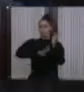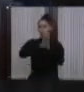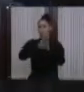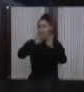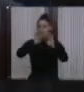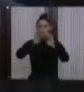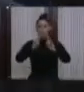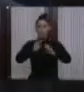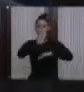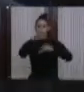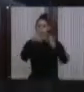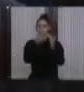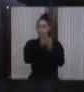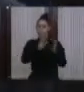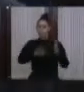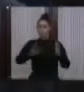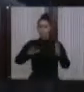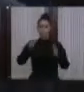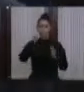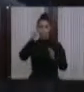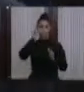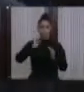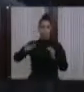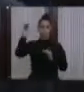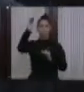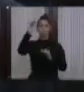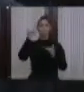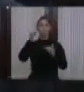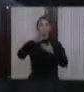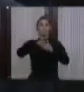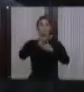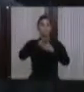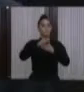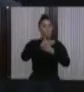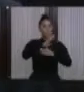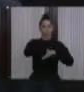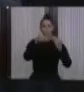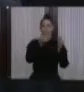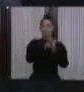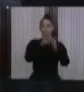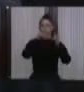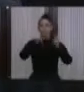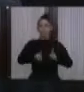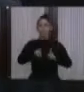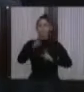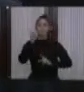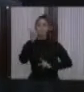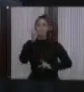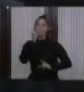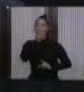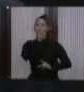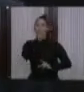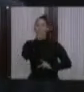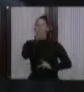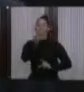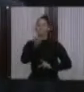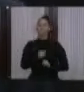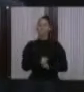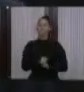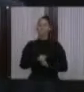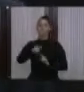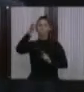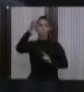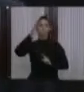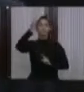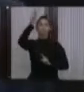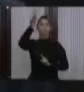se toma para complacer algunos sectores que estaban presionando al gobierno